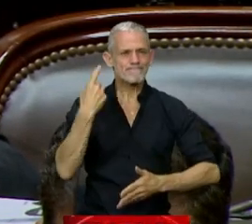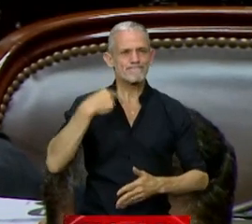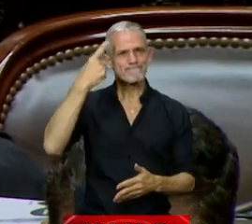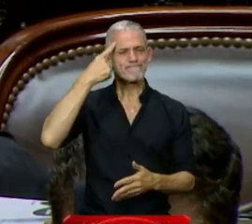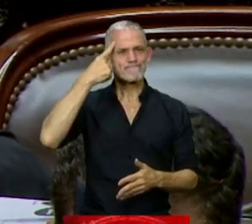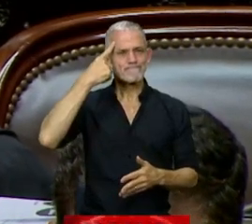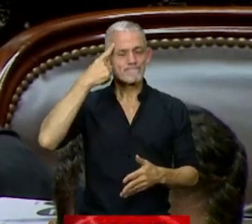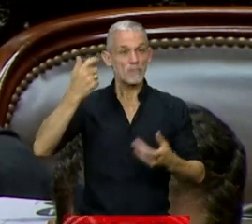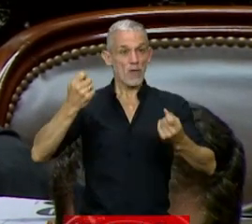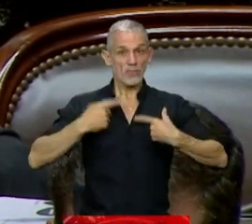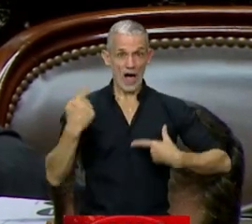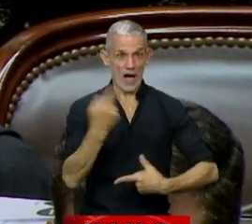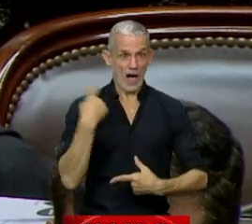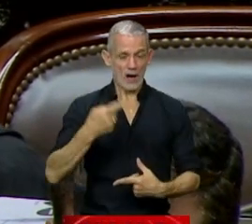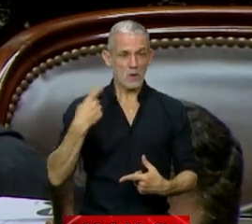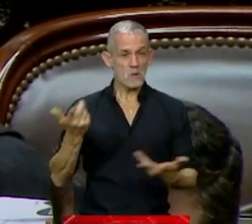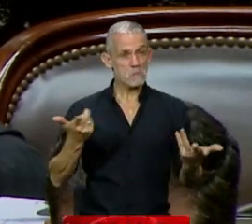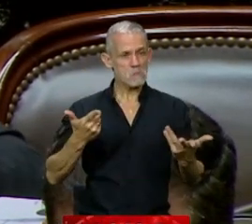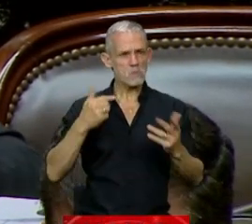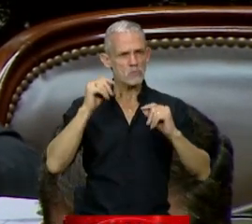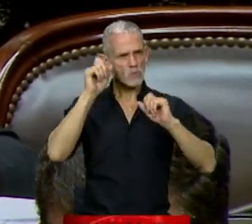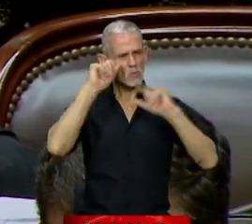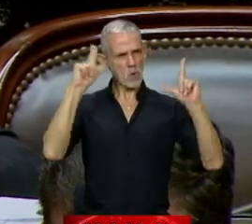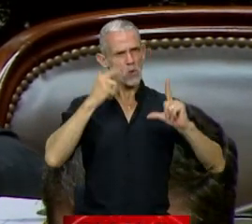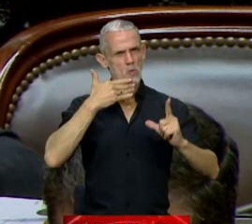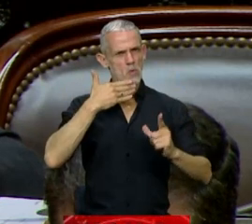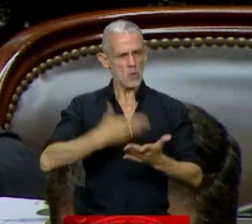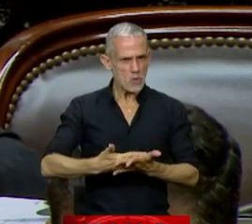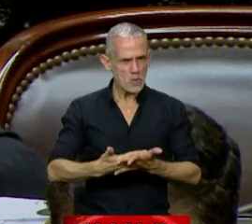nos produce gran perplejidad